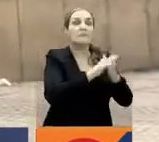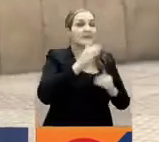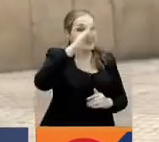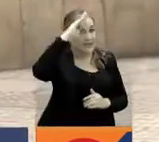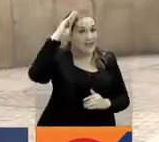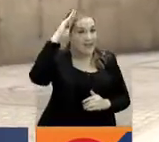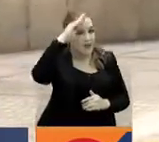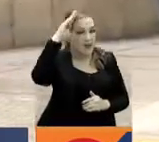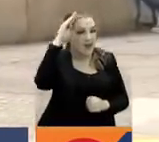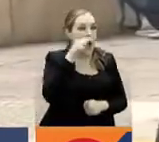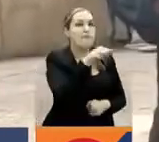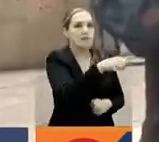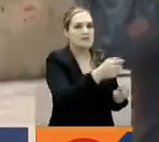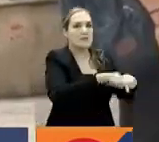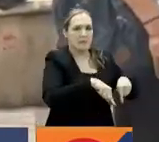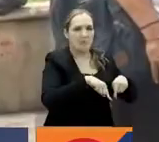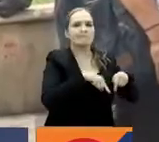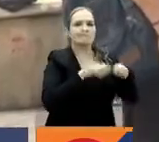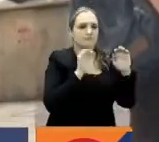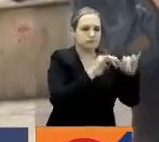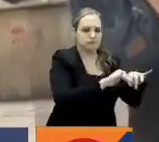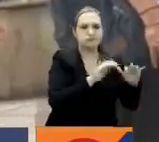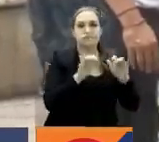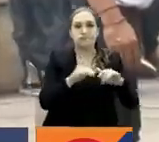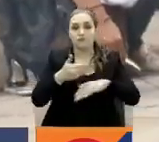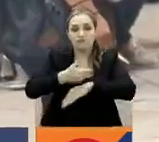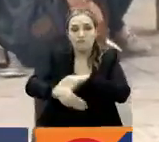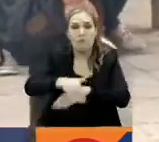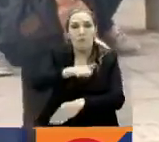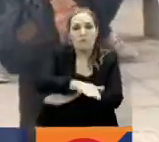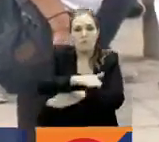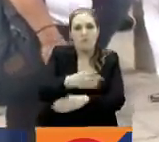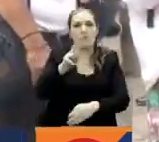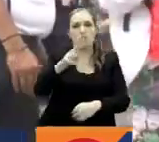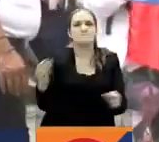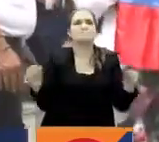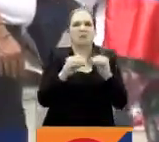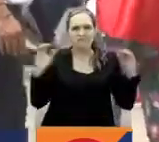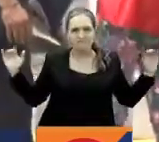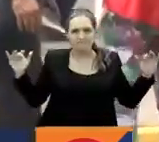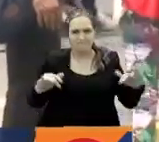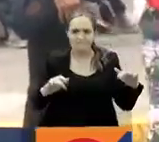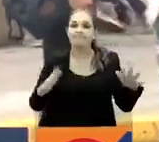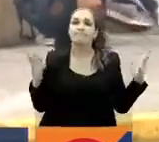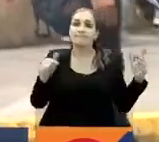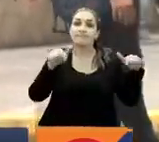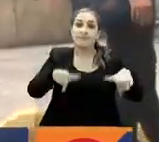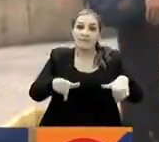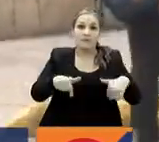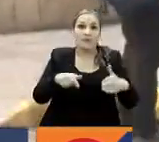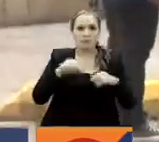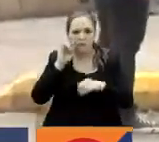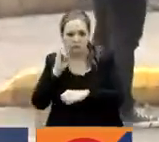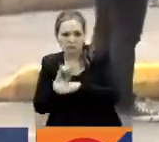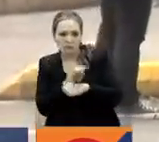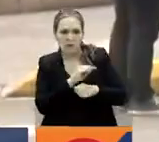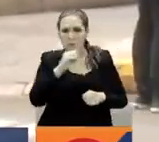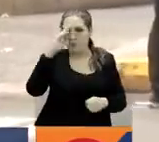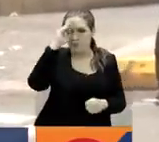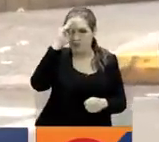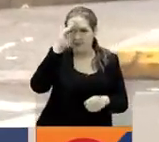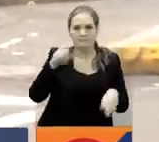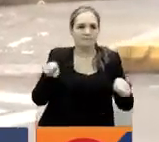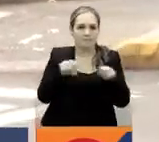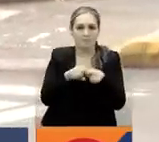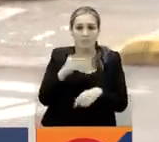se unirán a esta movilización nacional. Por supuesto, la policía custodiará estas marchas así como lo está haciendo